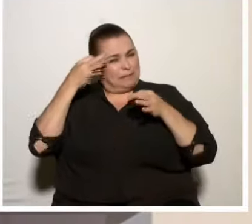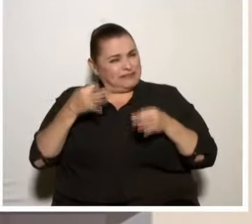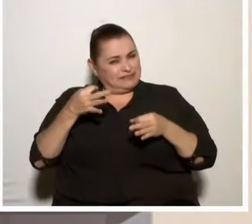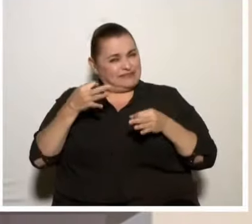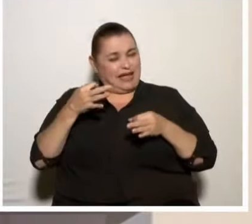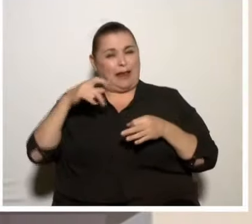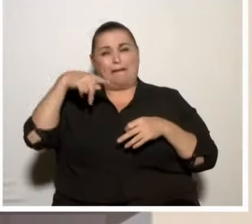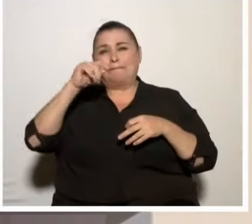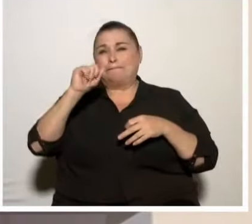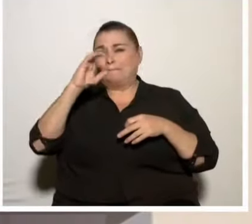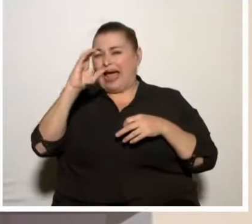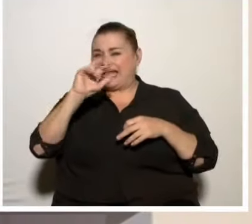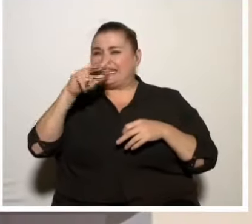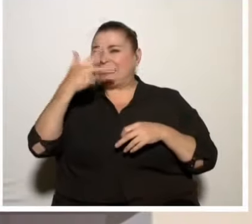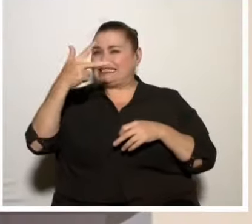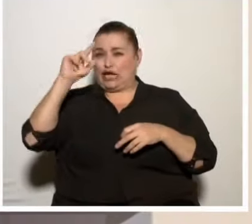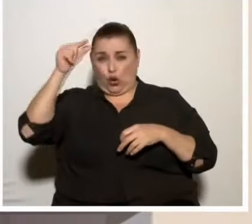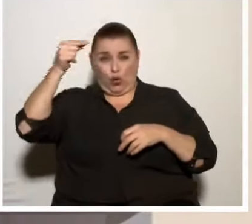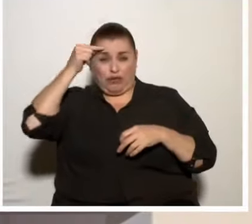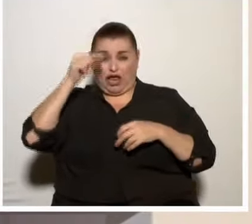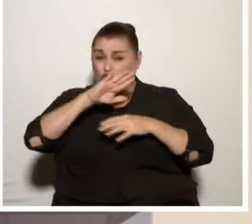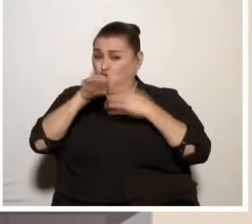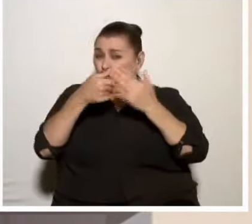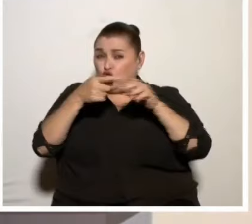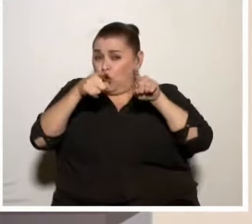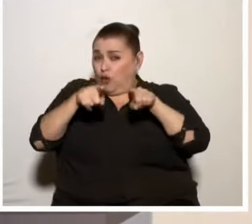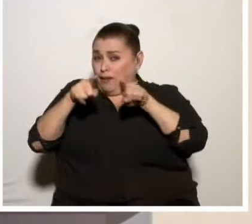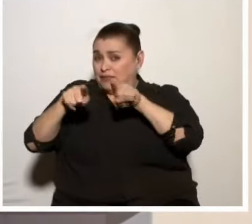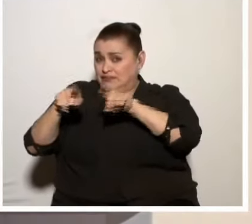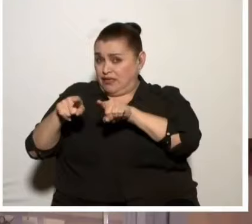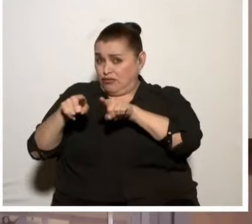tercer mandato con todos esos antecedentes?